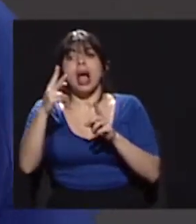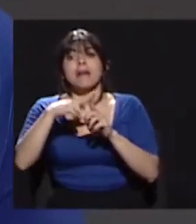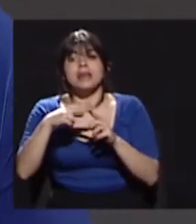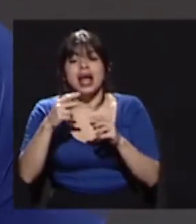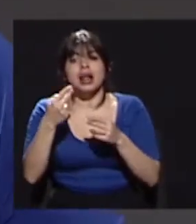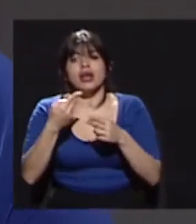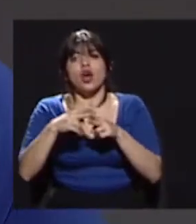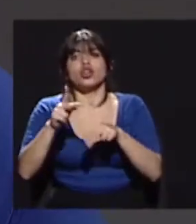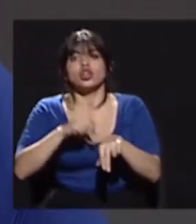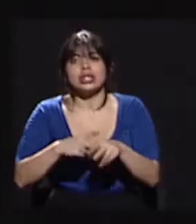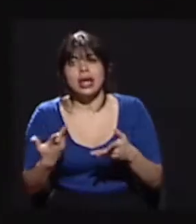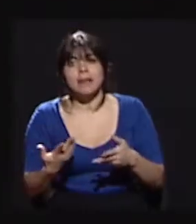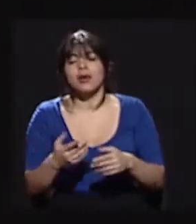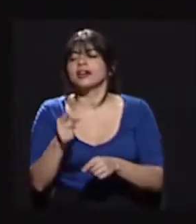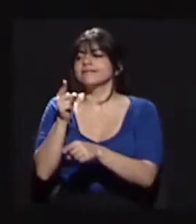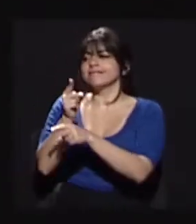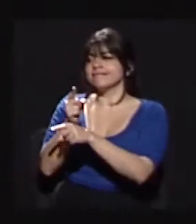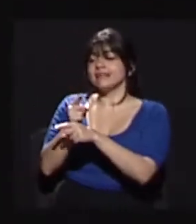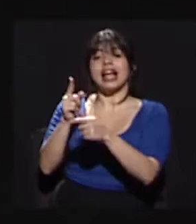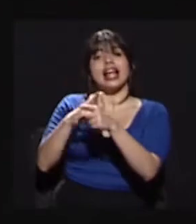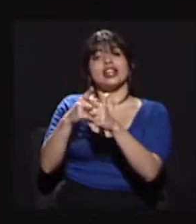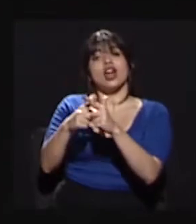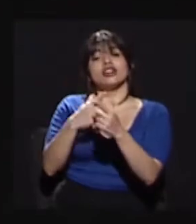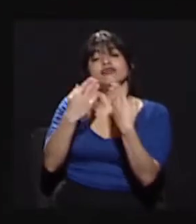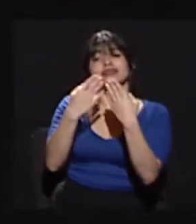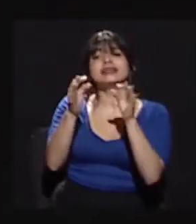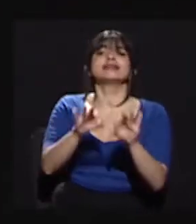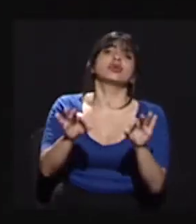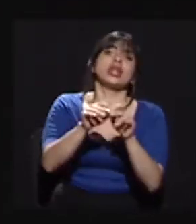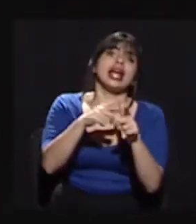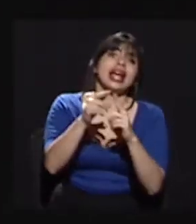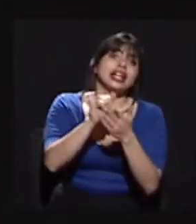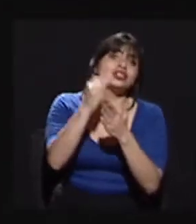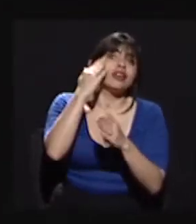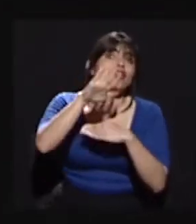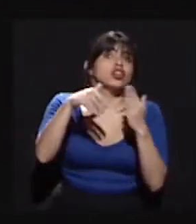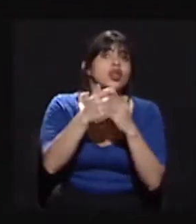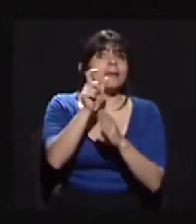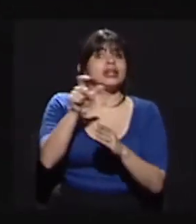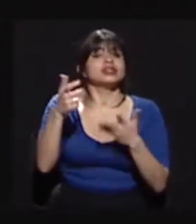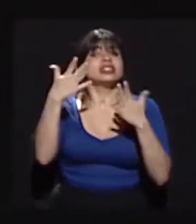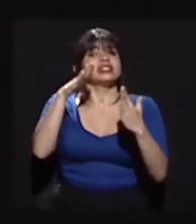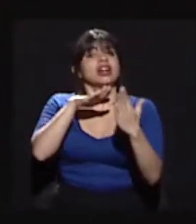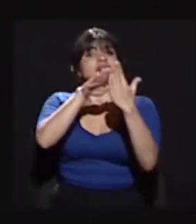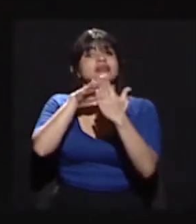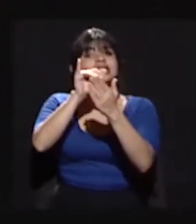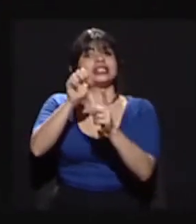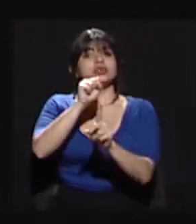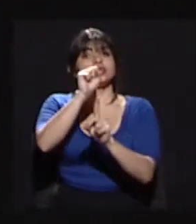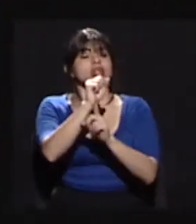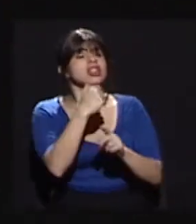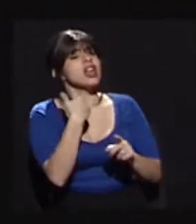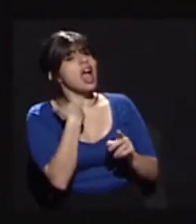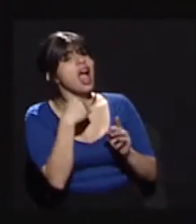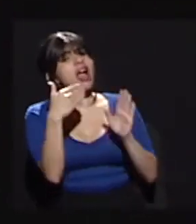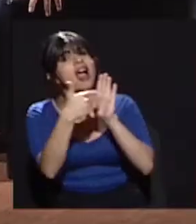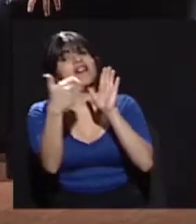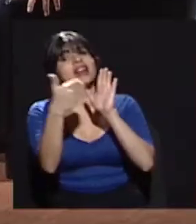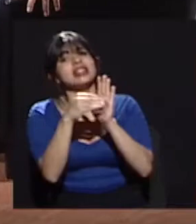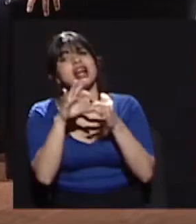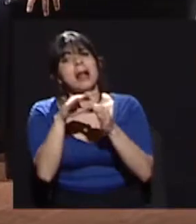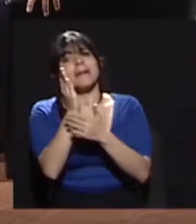y entonces lo de la oralidad es fundamental y eso lo saben todos quienes han tenido que enfrentar estos casos anterior repercusiones en lo